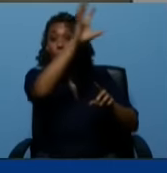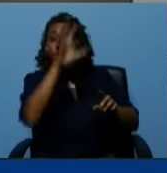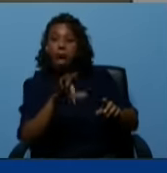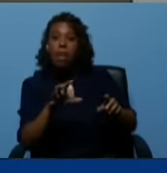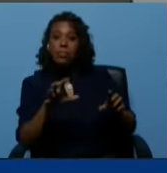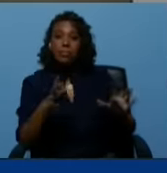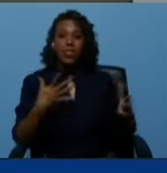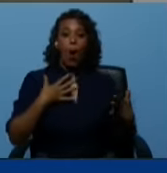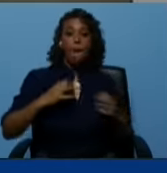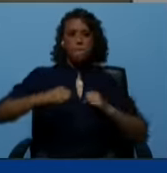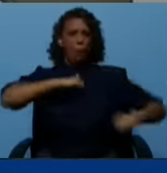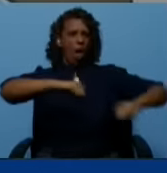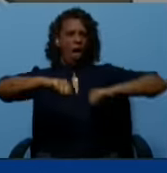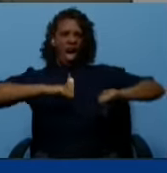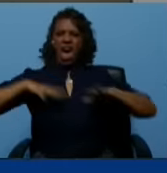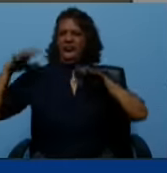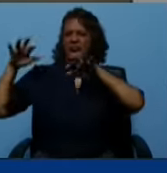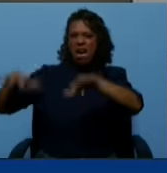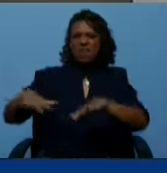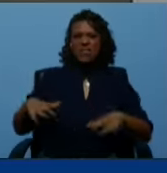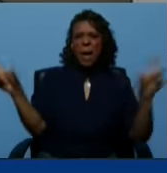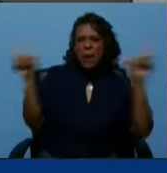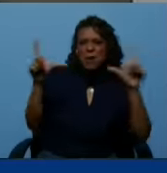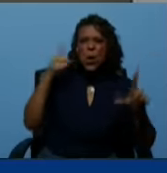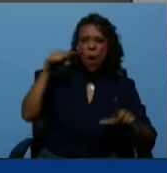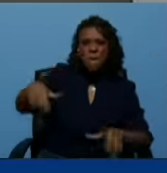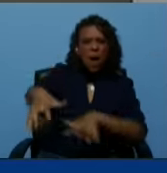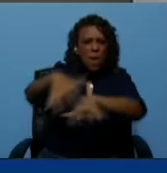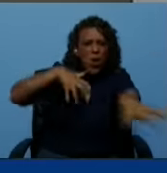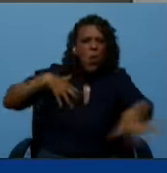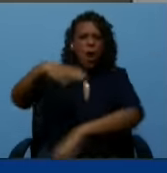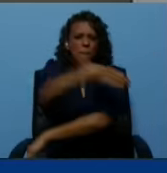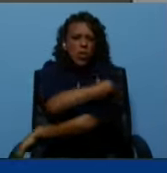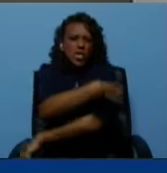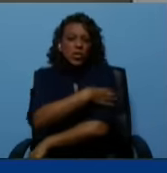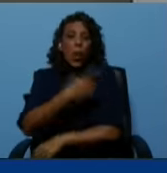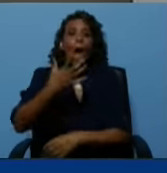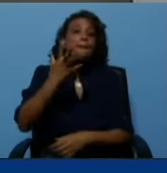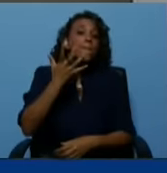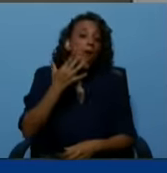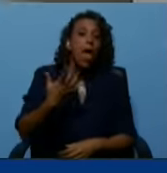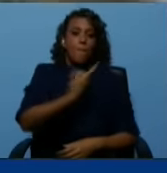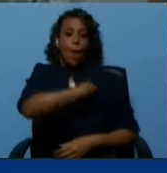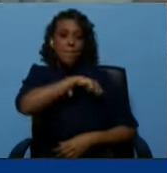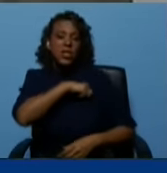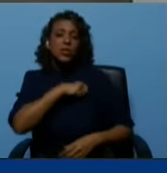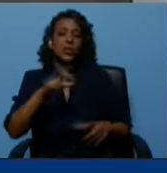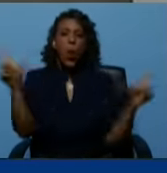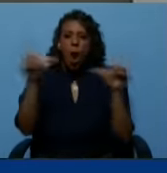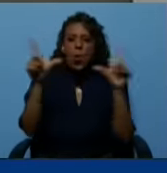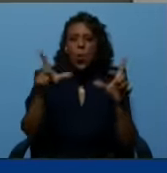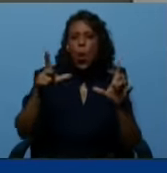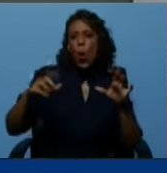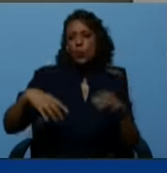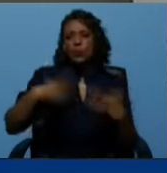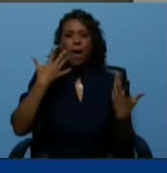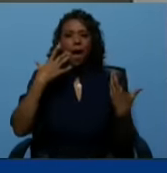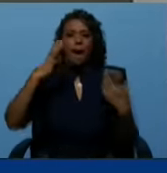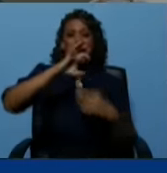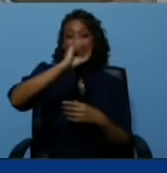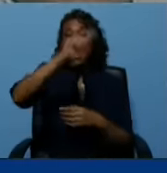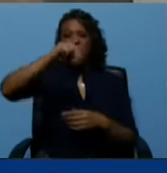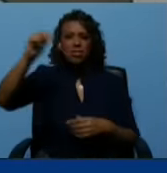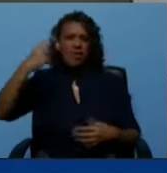como grandes movilizaciones, Diosdado, la televisión española la presenta como grandes movilizaciones, la prensa